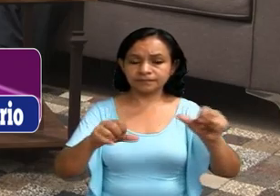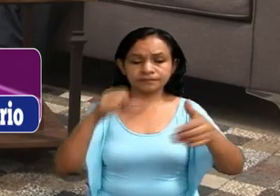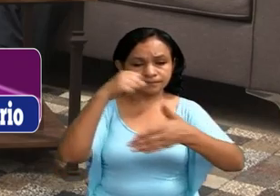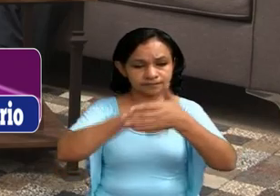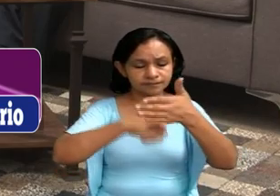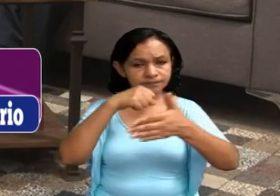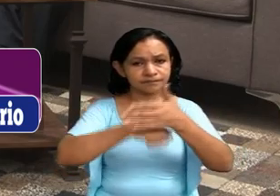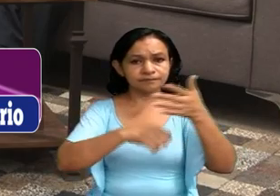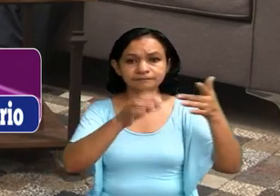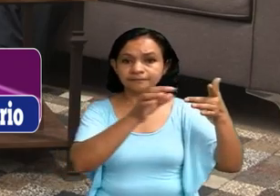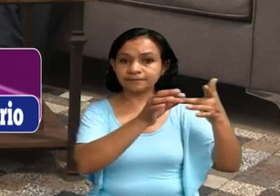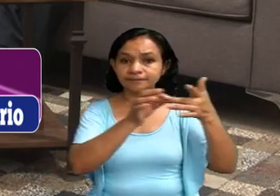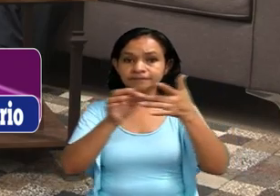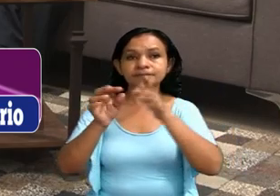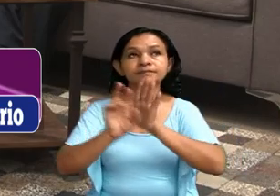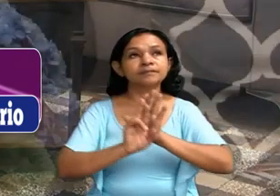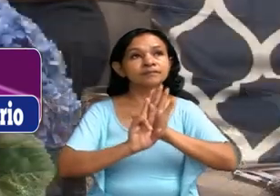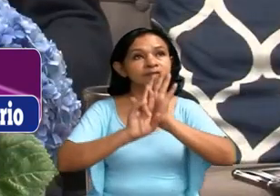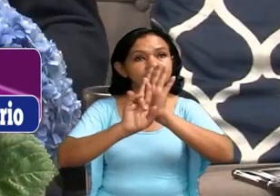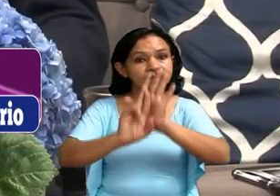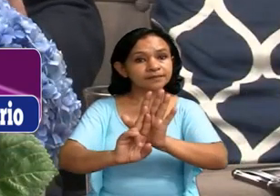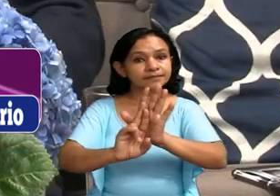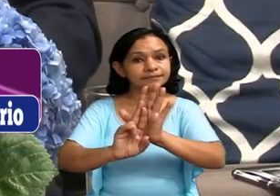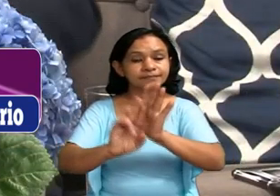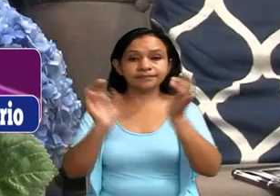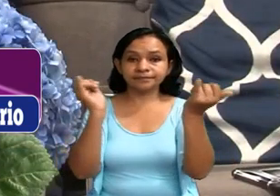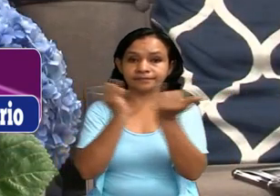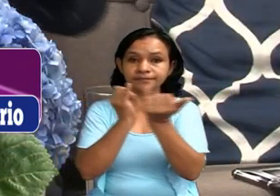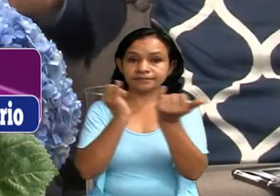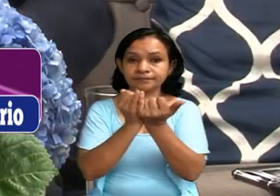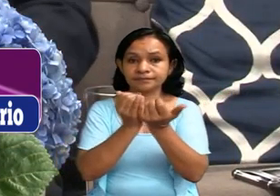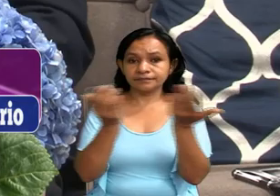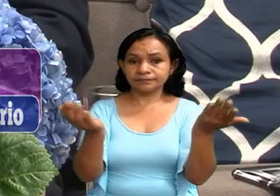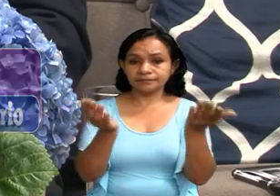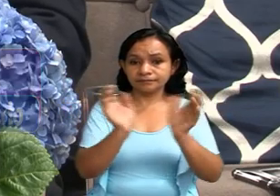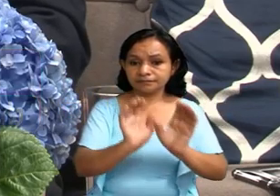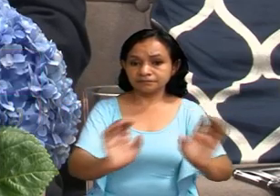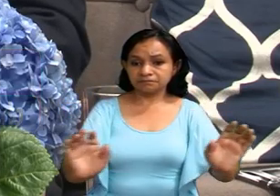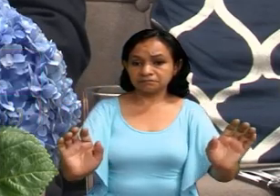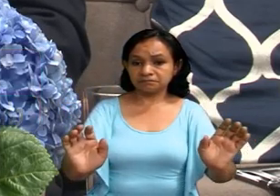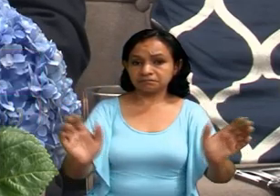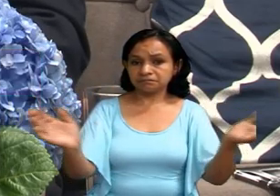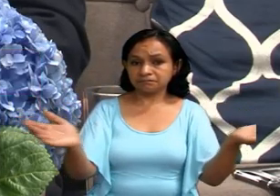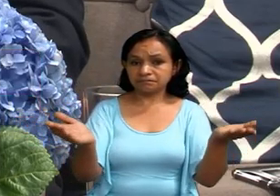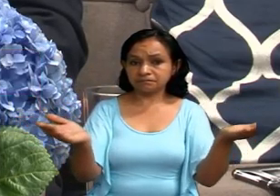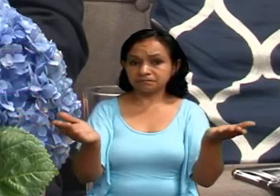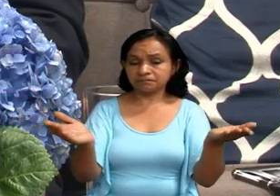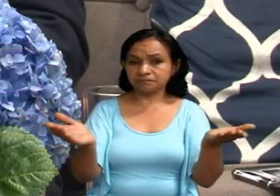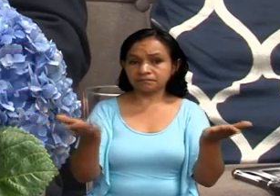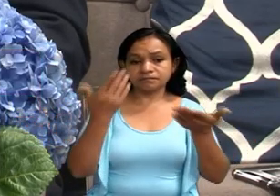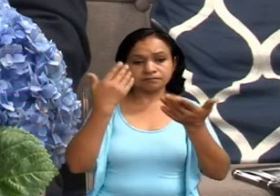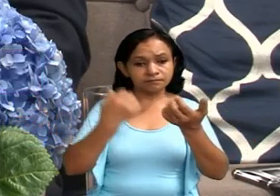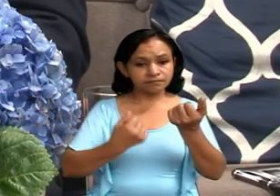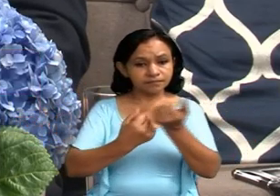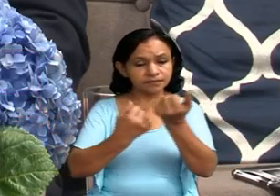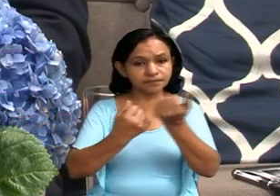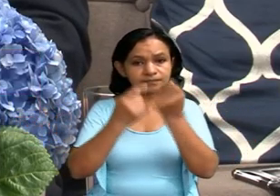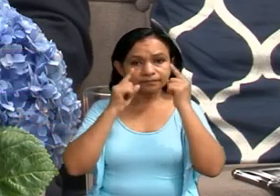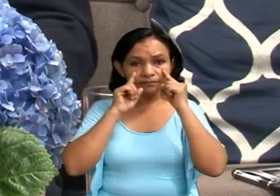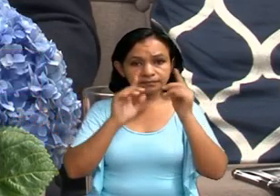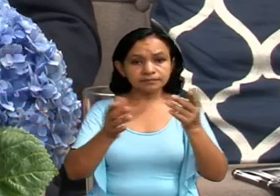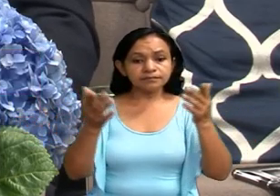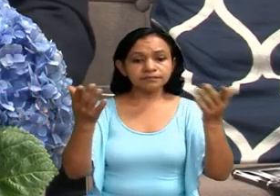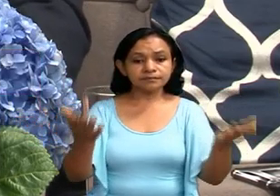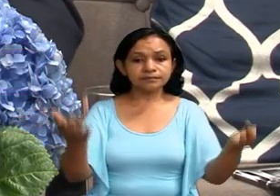grande y hay resultados, y a la vez también nos da pesar que esos niños queden sin una tutoría. Entonces,